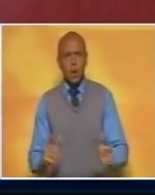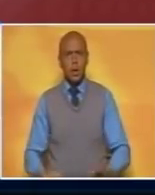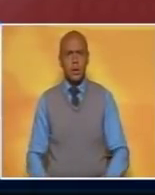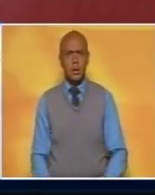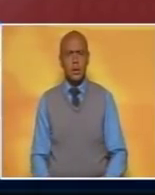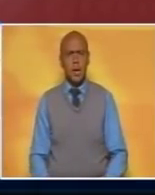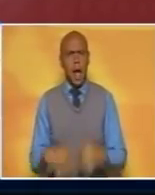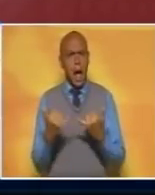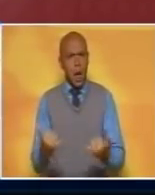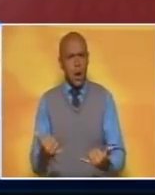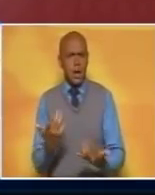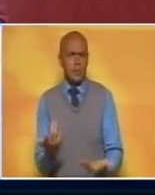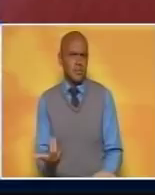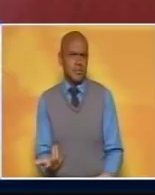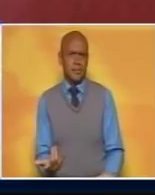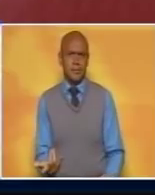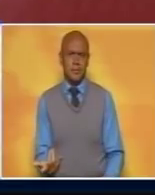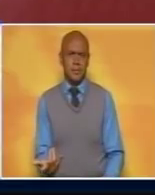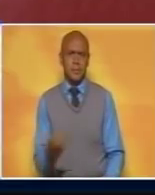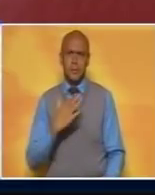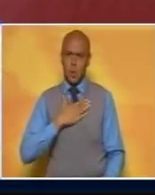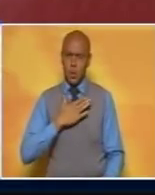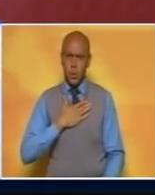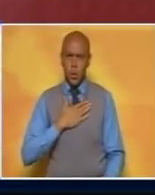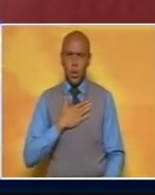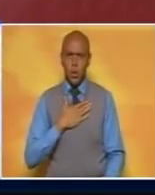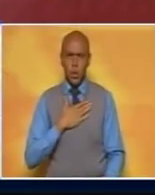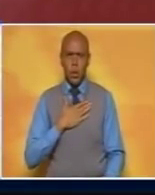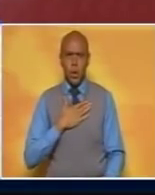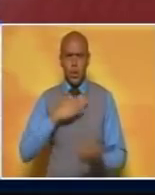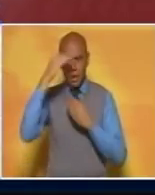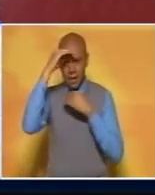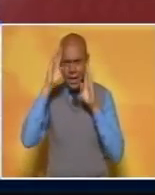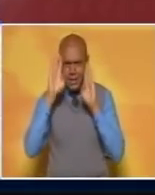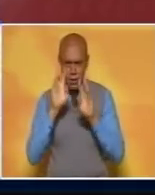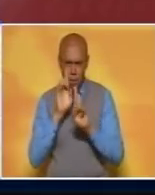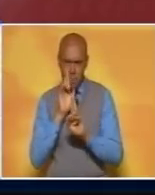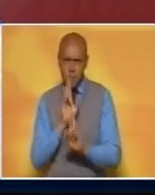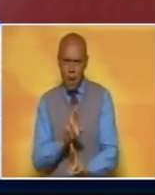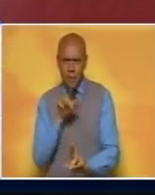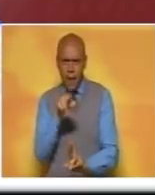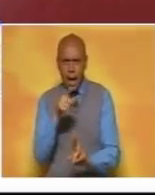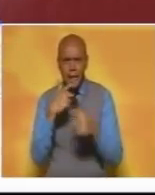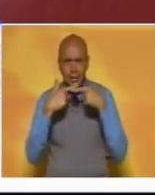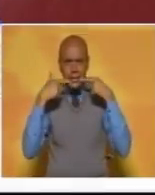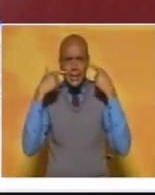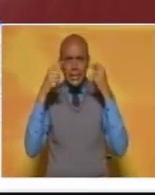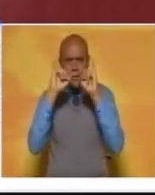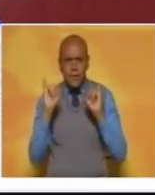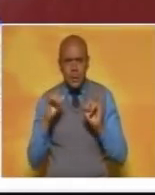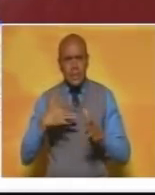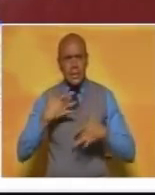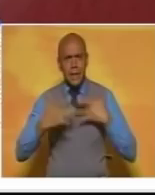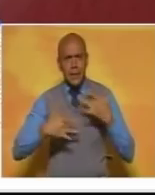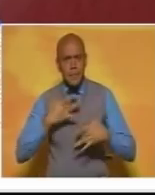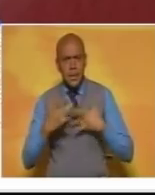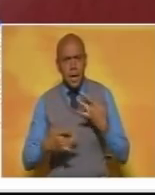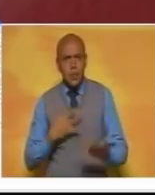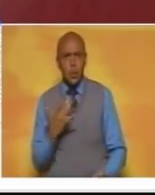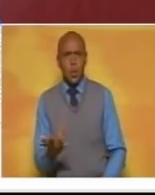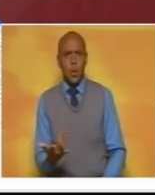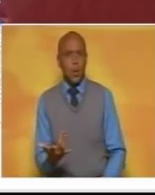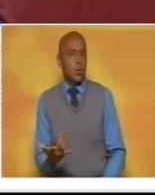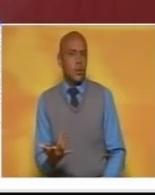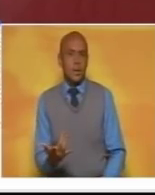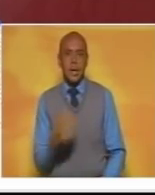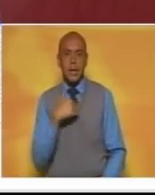ocuparme a atender exclusivamente la felicidad de un futbolista que solamente la obtiene siendo